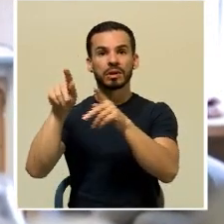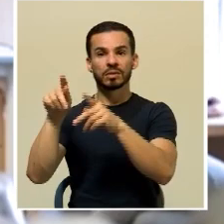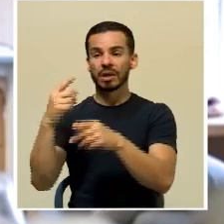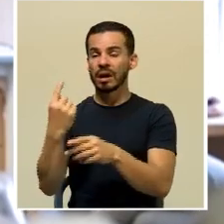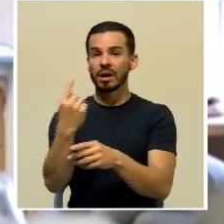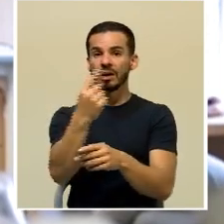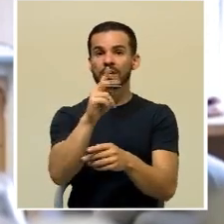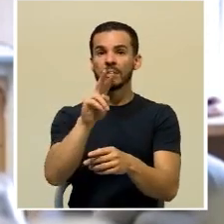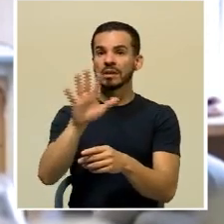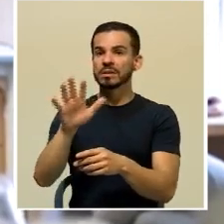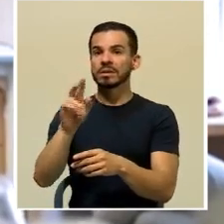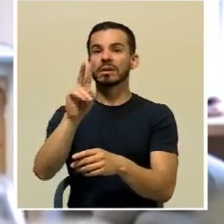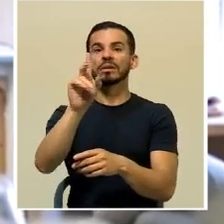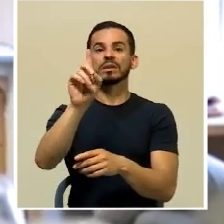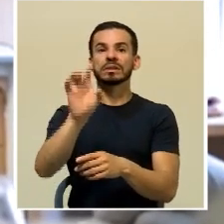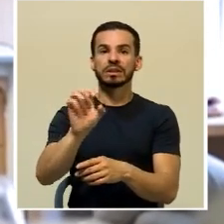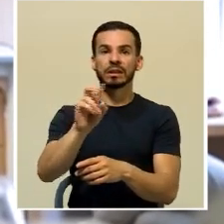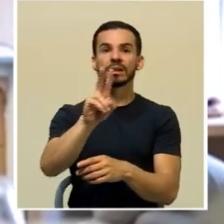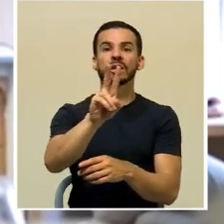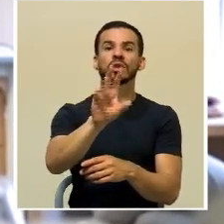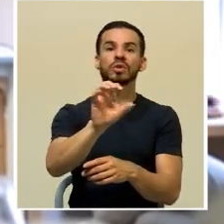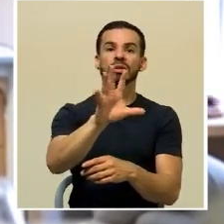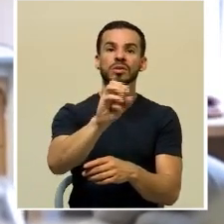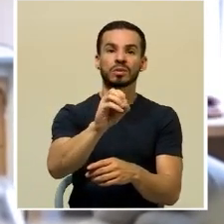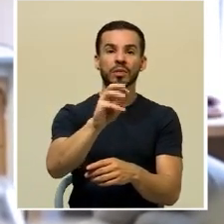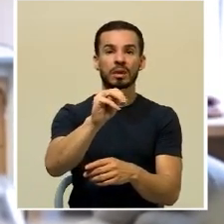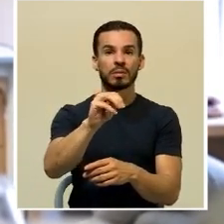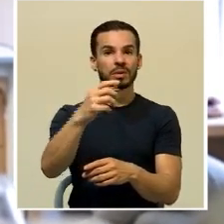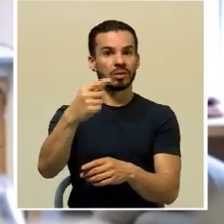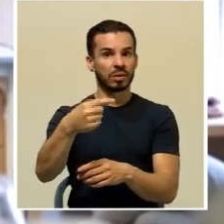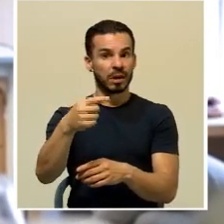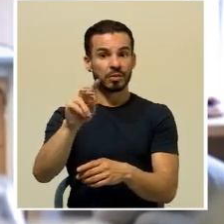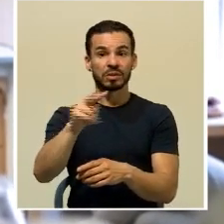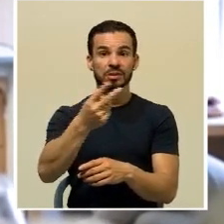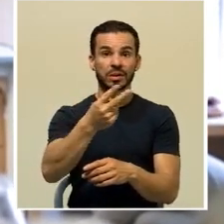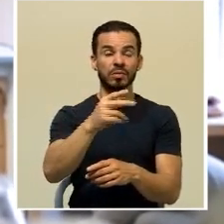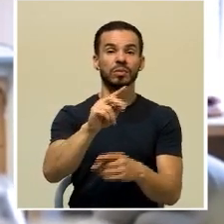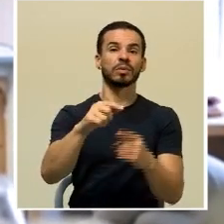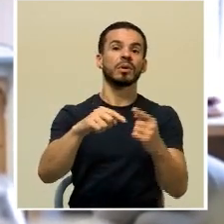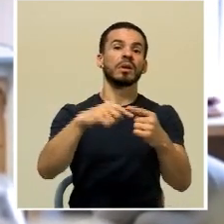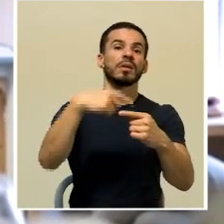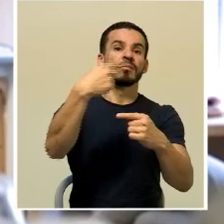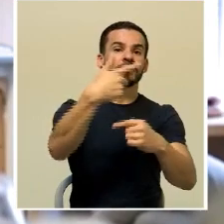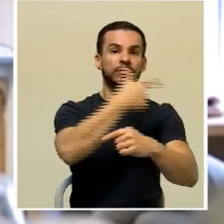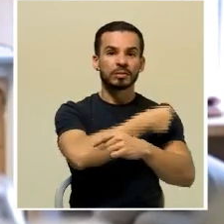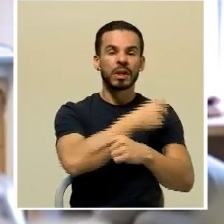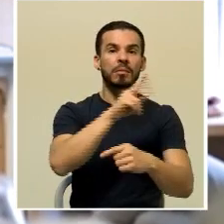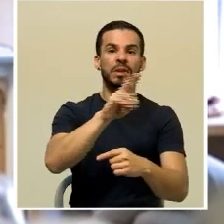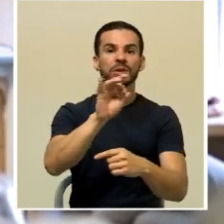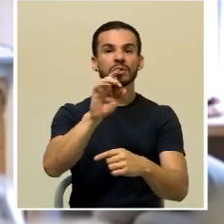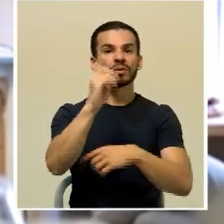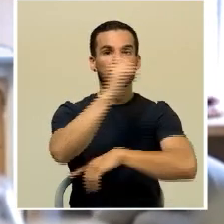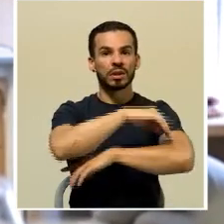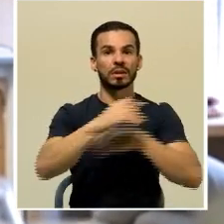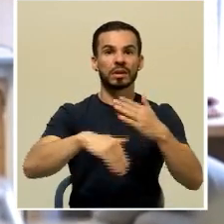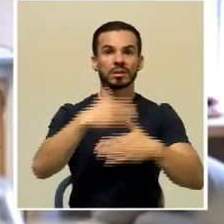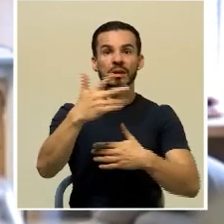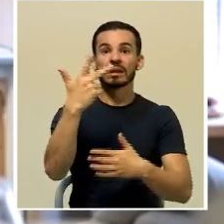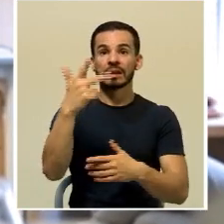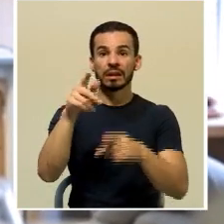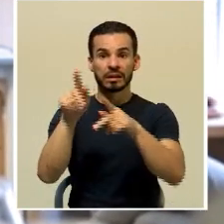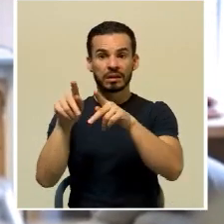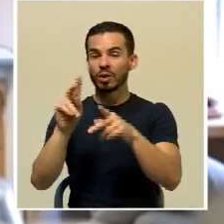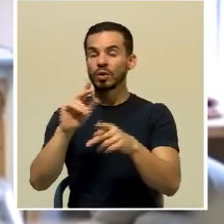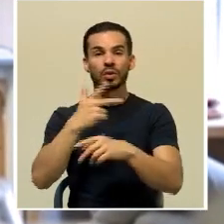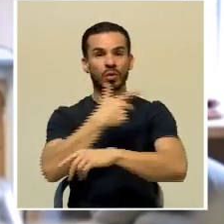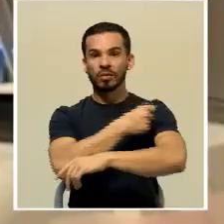de 25, 100 y 250 microgramos y una segunda dosis 28 días después. 3 participantes no recibieron